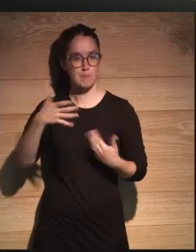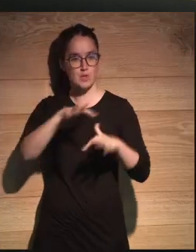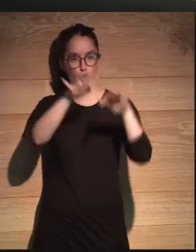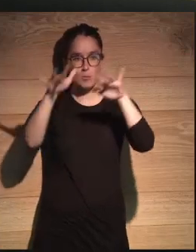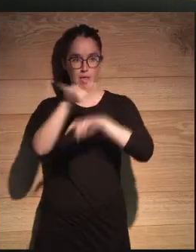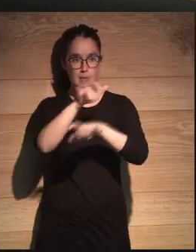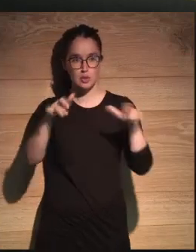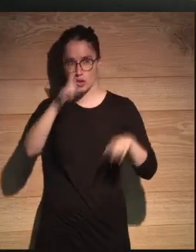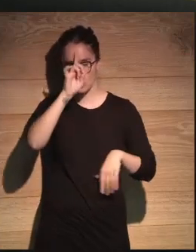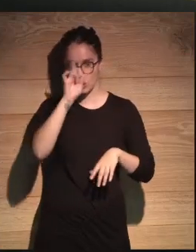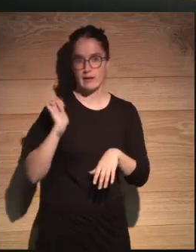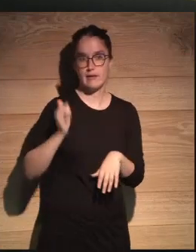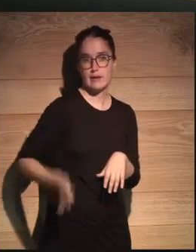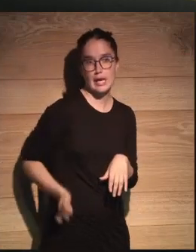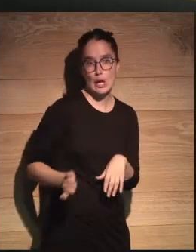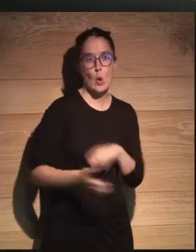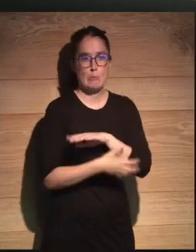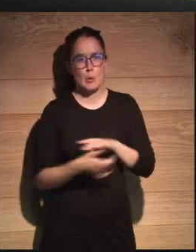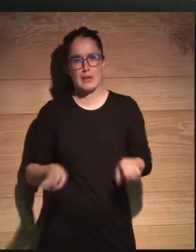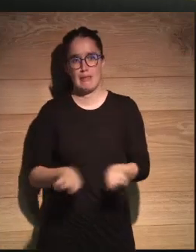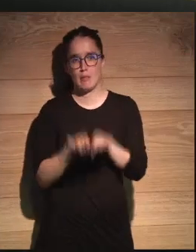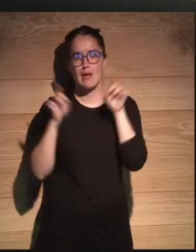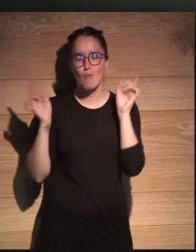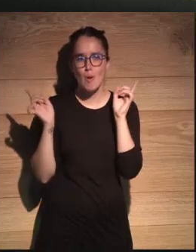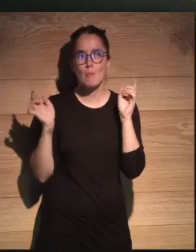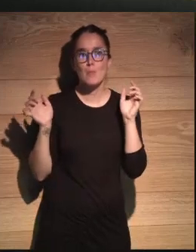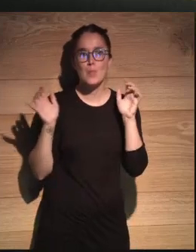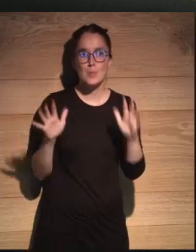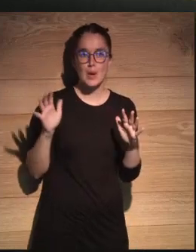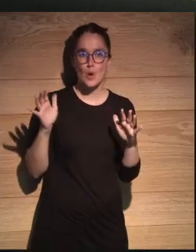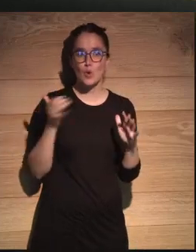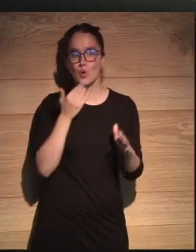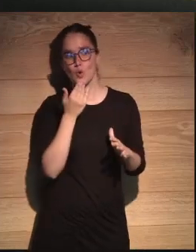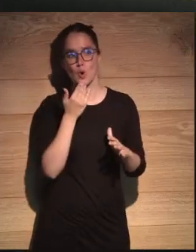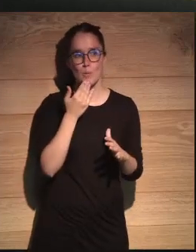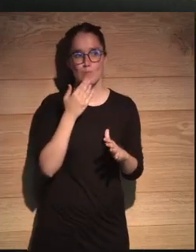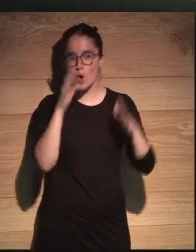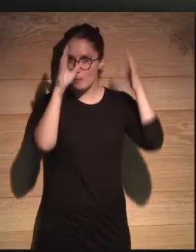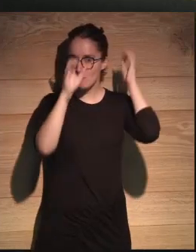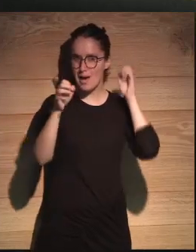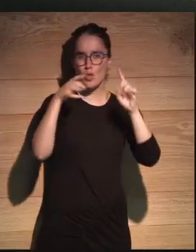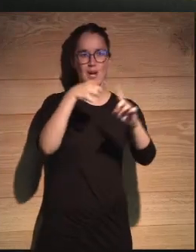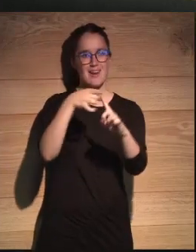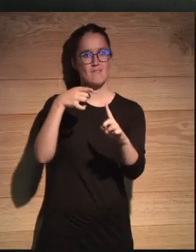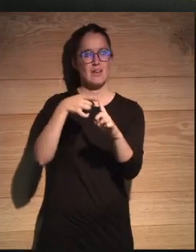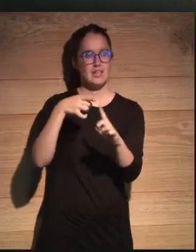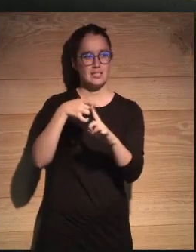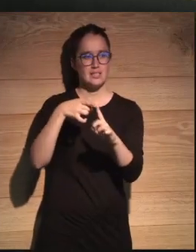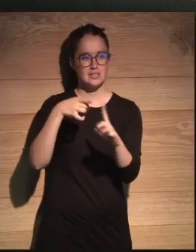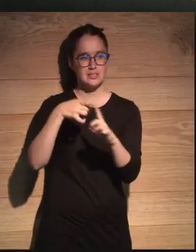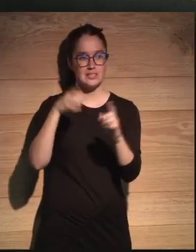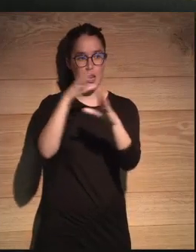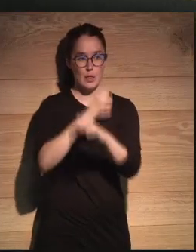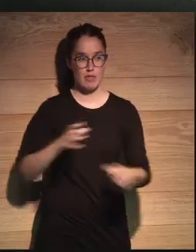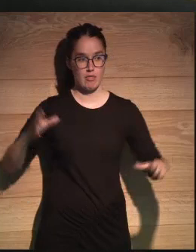gente, no sé si con dinero o sin dinero, no sé cómo, pero que sean como un poco embajadores de